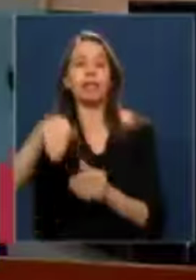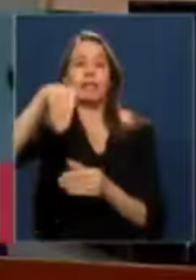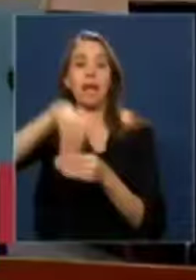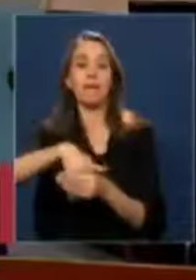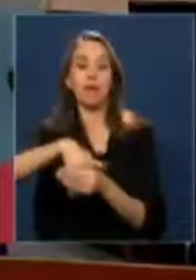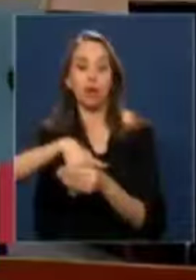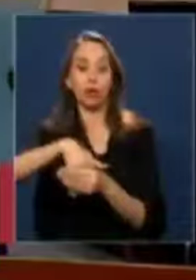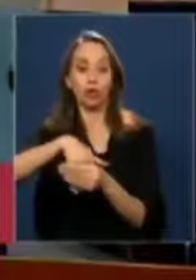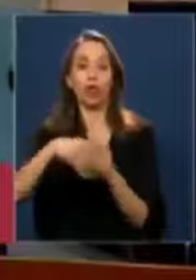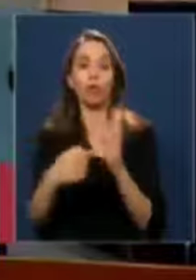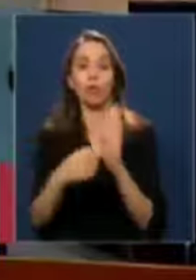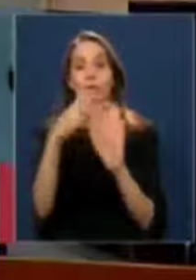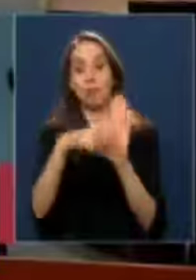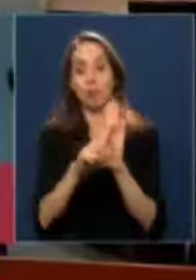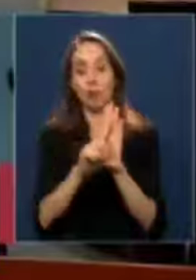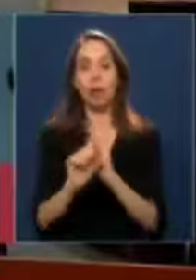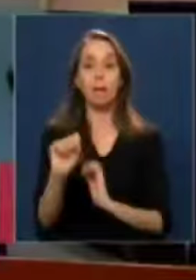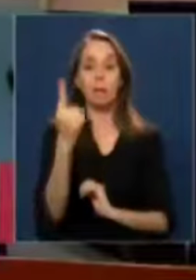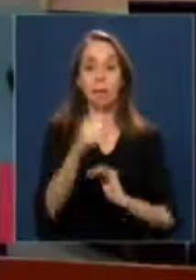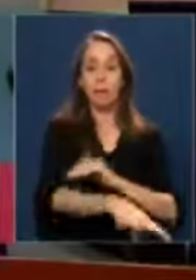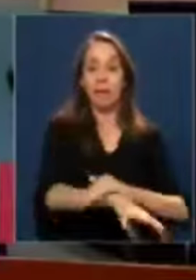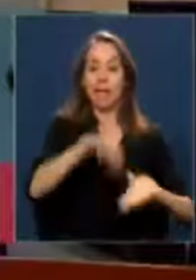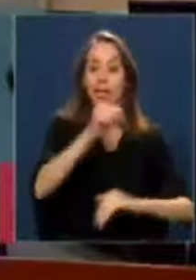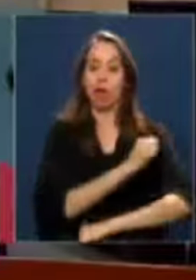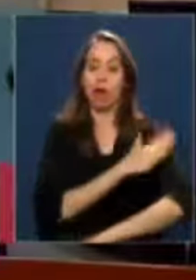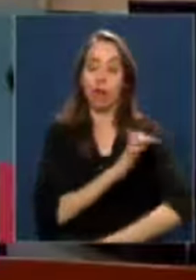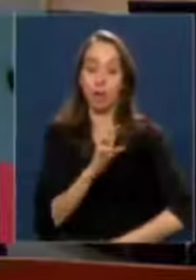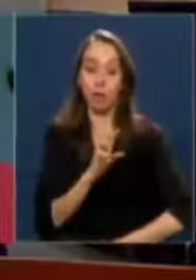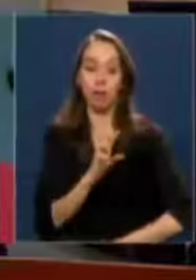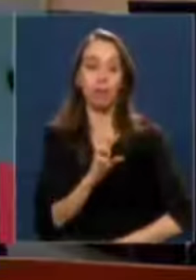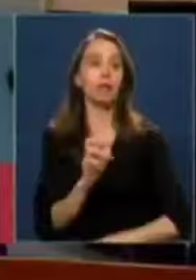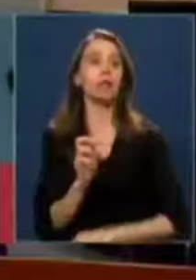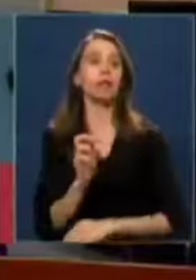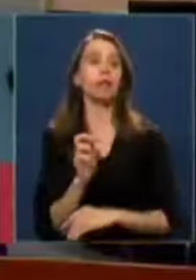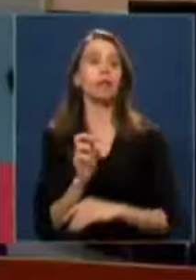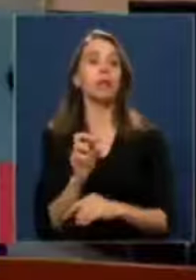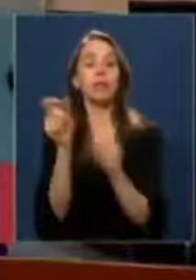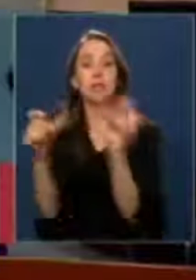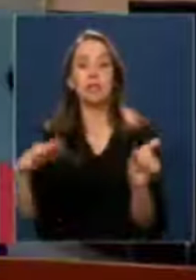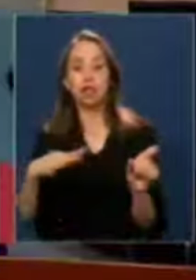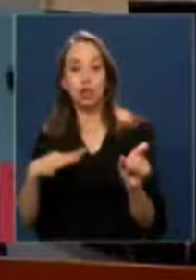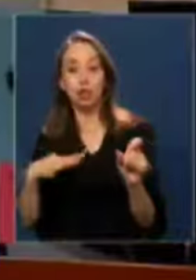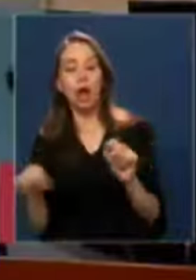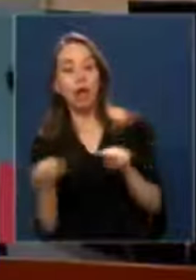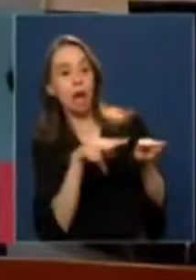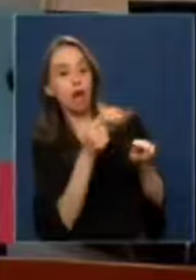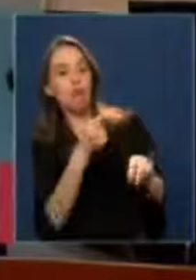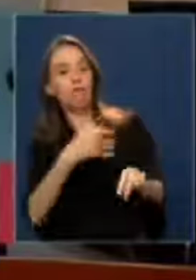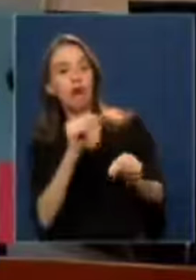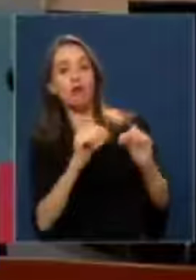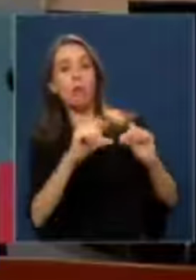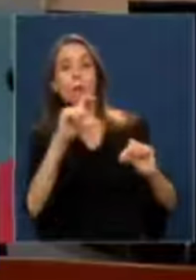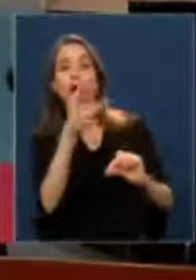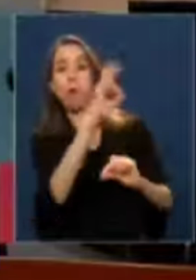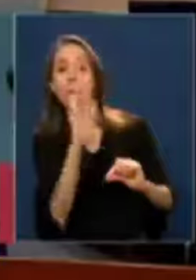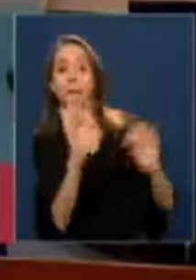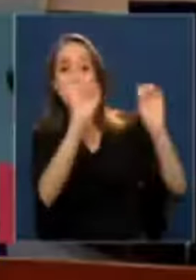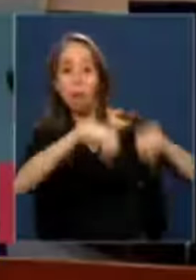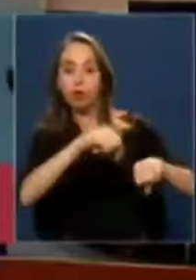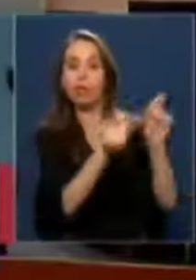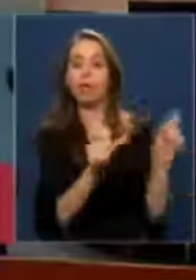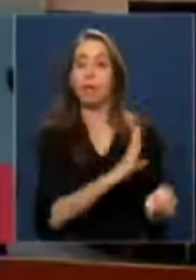voto de la misma es cierto que el primer retiro produjo un pequeño sobresalto en la valoración ciudadana del congreso pero uno solo un